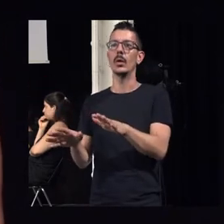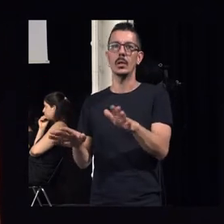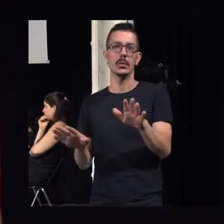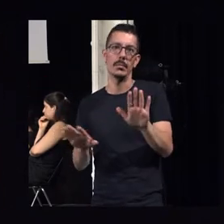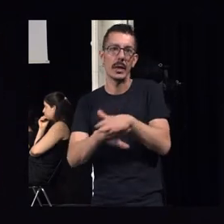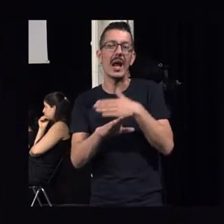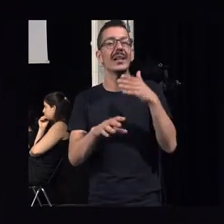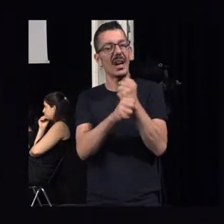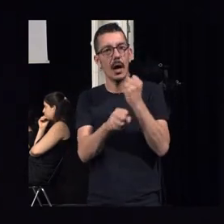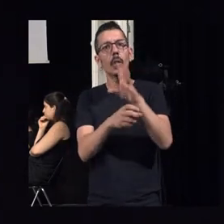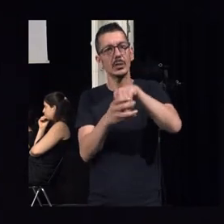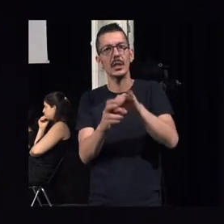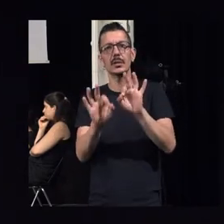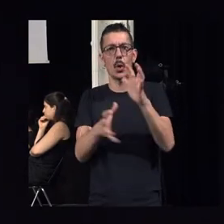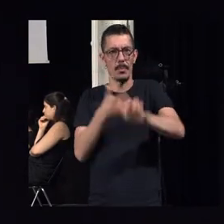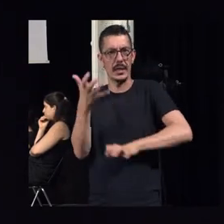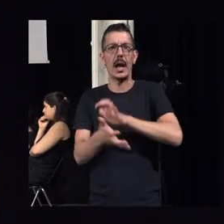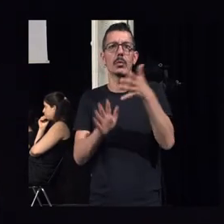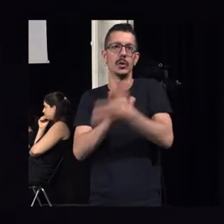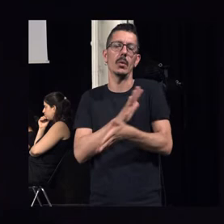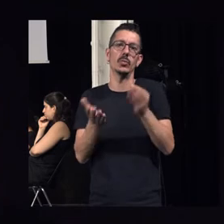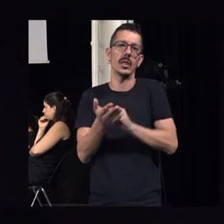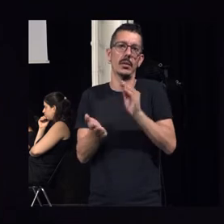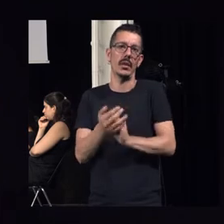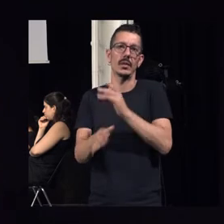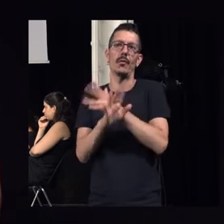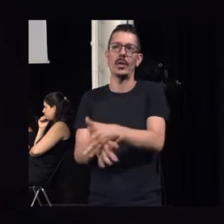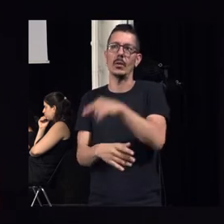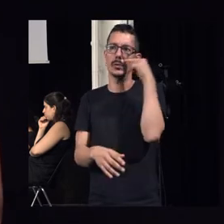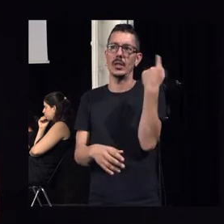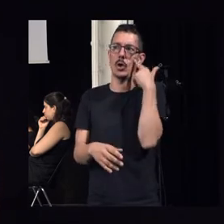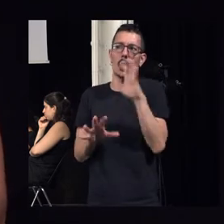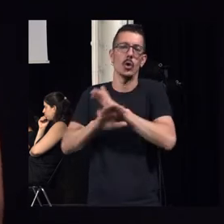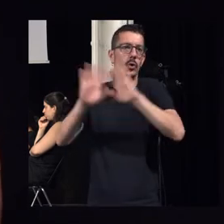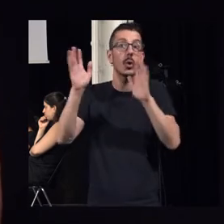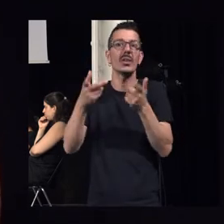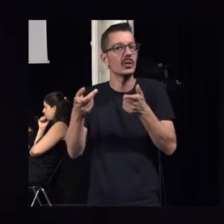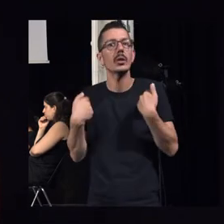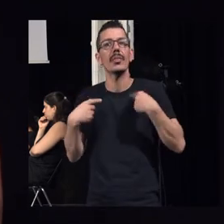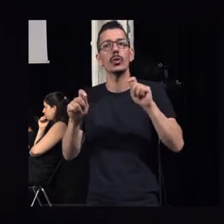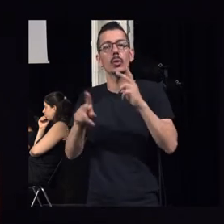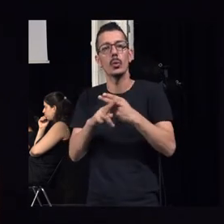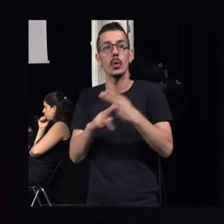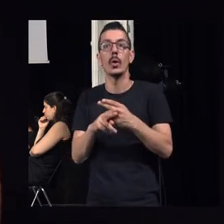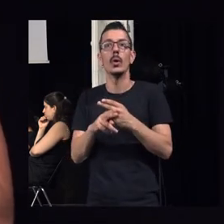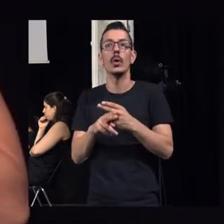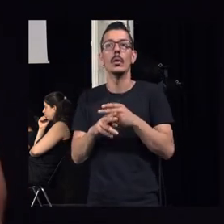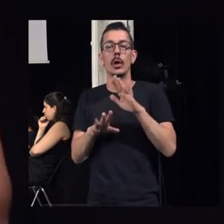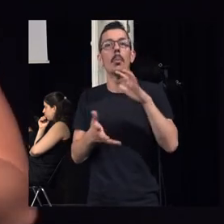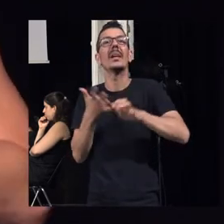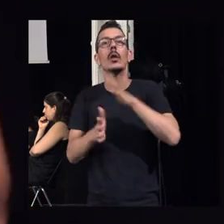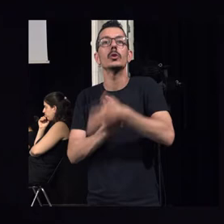ya el trabajo es bastante complicado con todo el estigma que acarrea, el hecho de que no puedas alquilarte un piso,